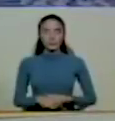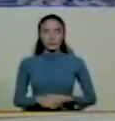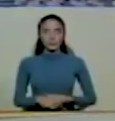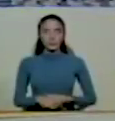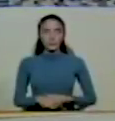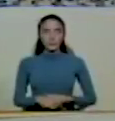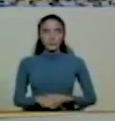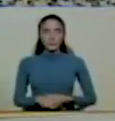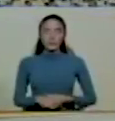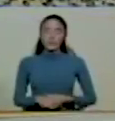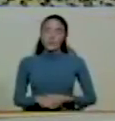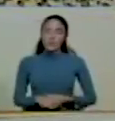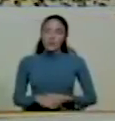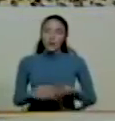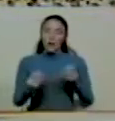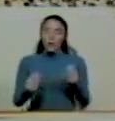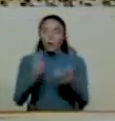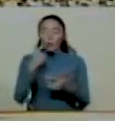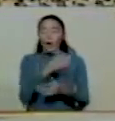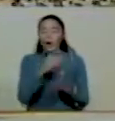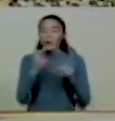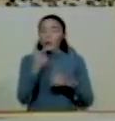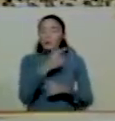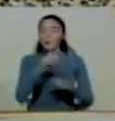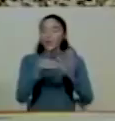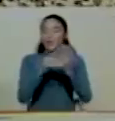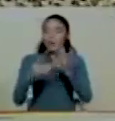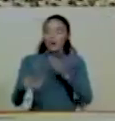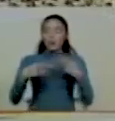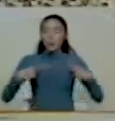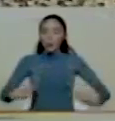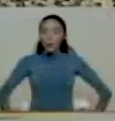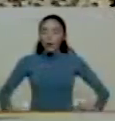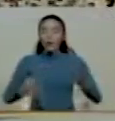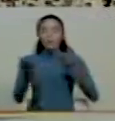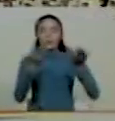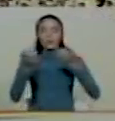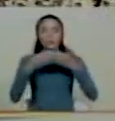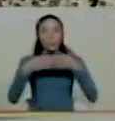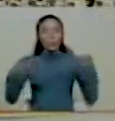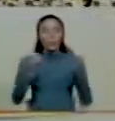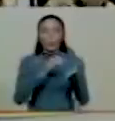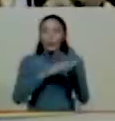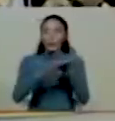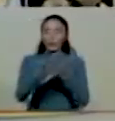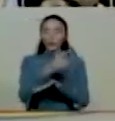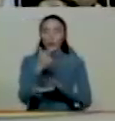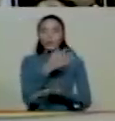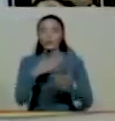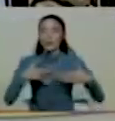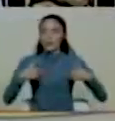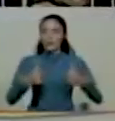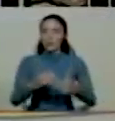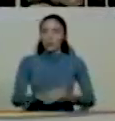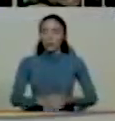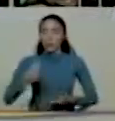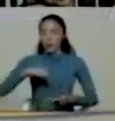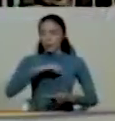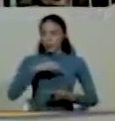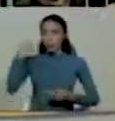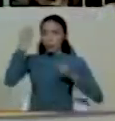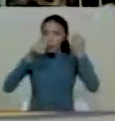fiel a la salud como derecho humano y servicio público. Una cosa es lo que somos